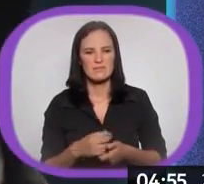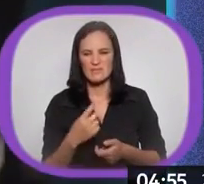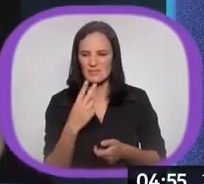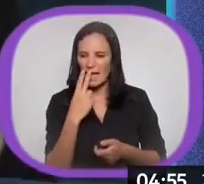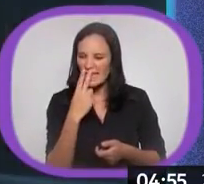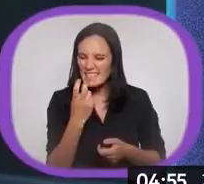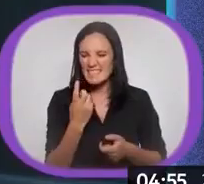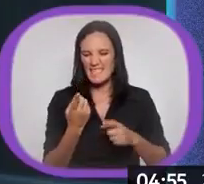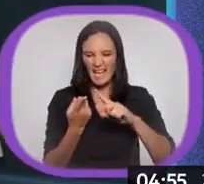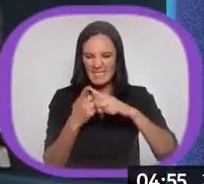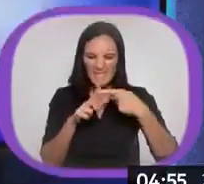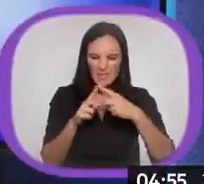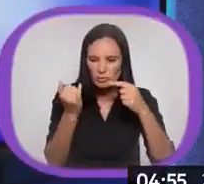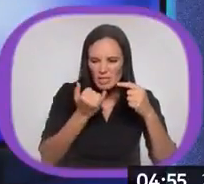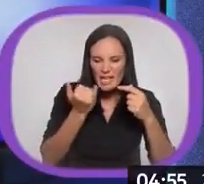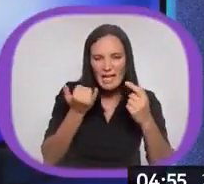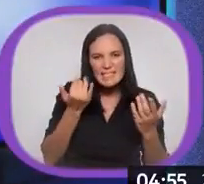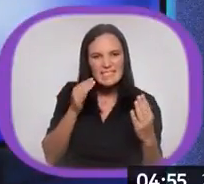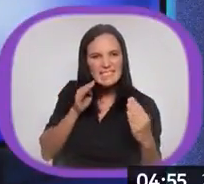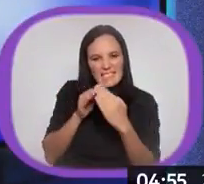¡Sellado magnéticamente!